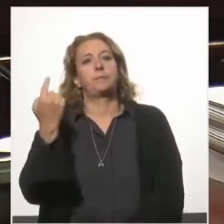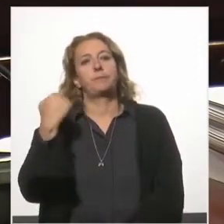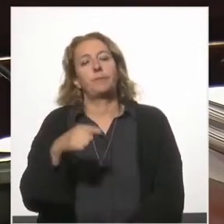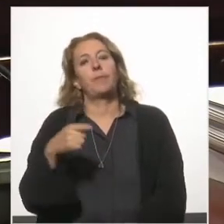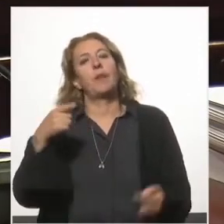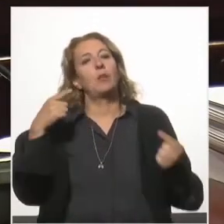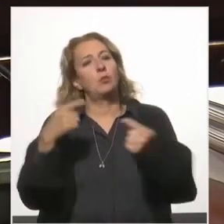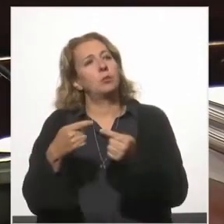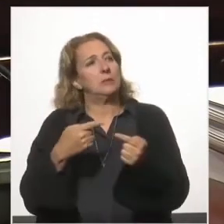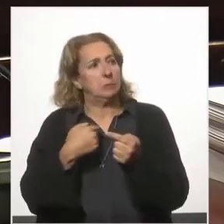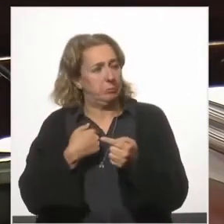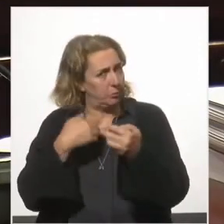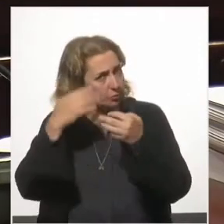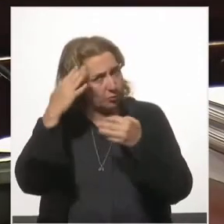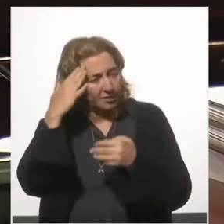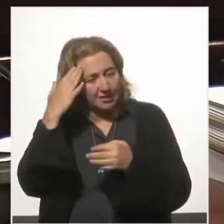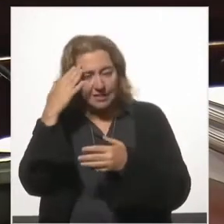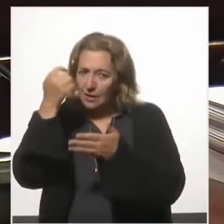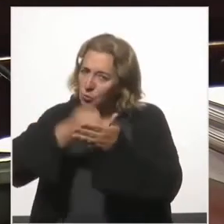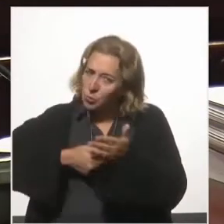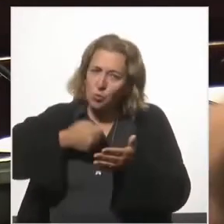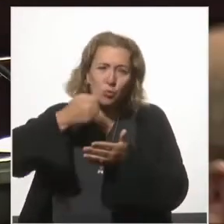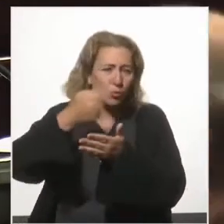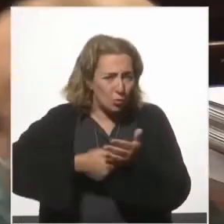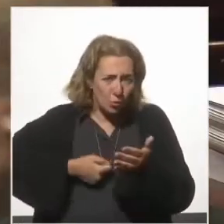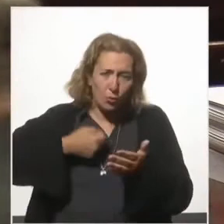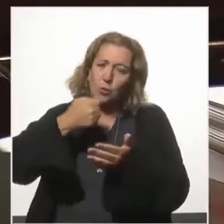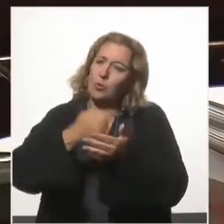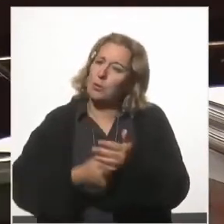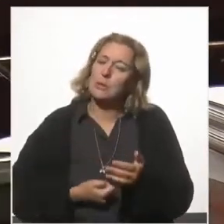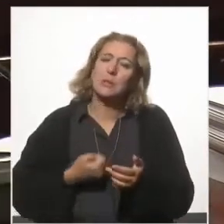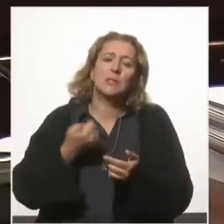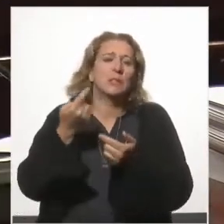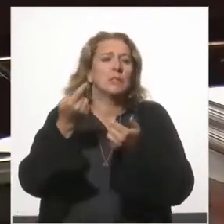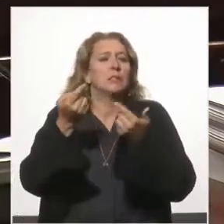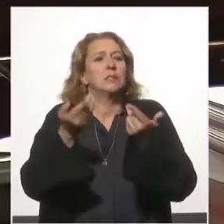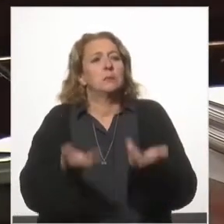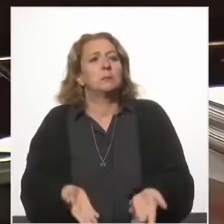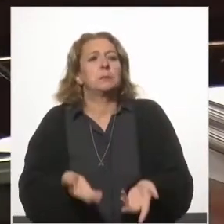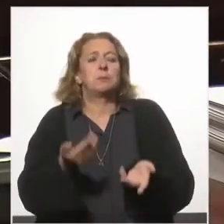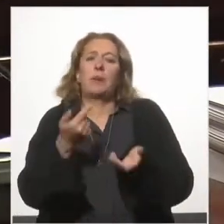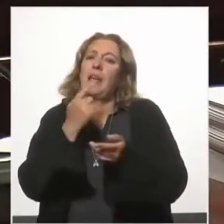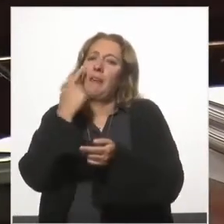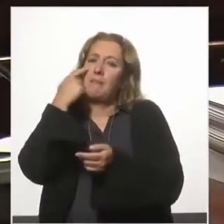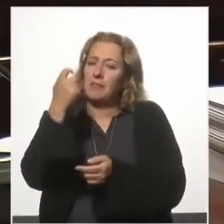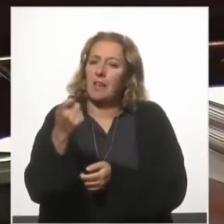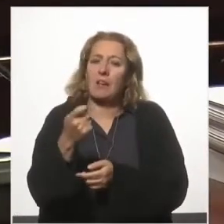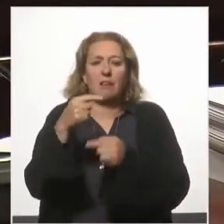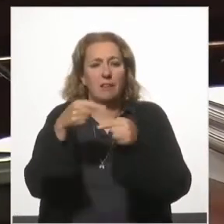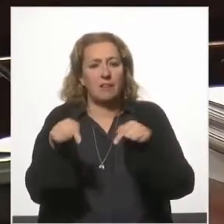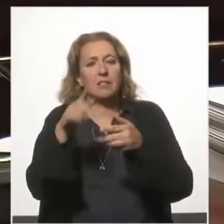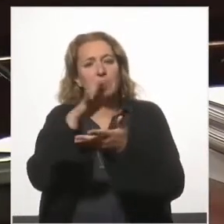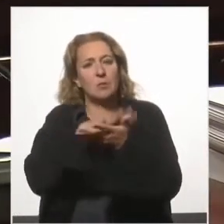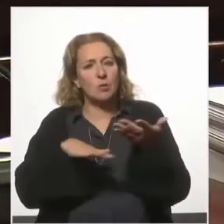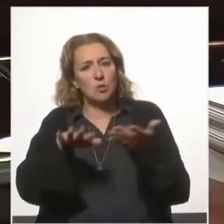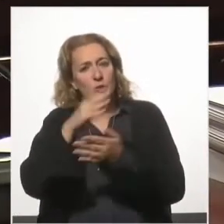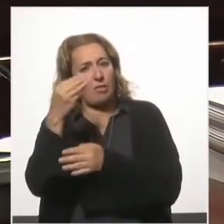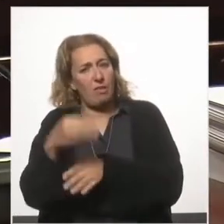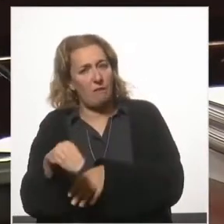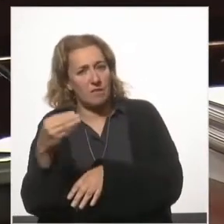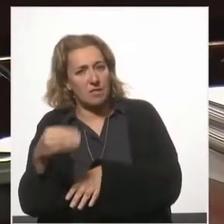que me consta que él luchó denodadamente para evitar que se produjeran estas situaciones de déficit